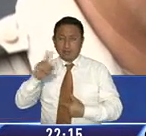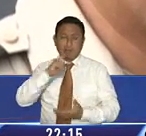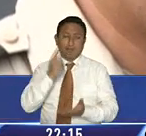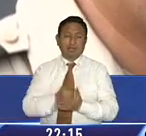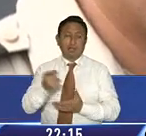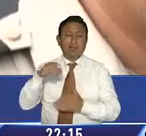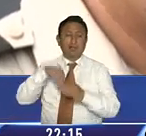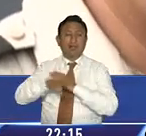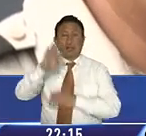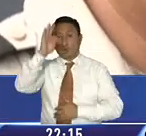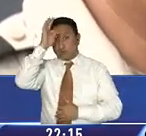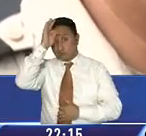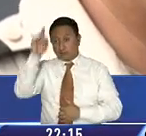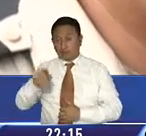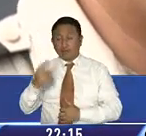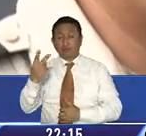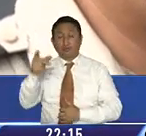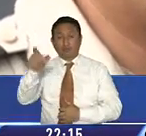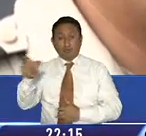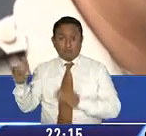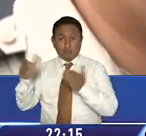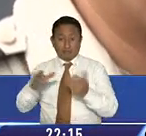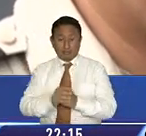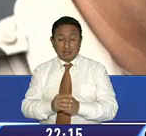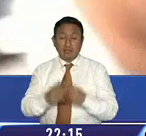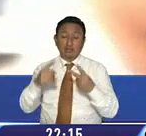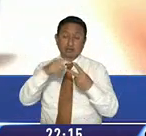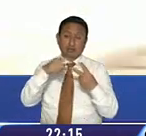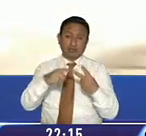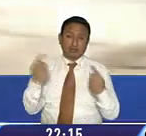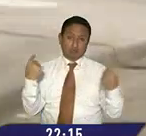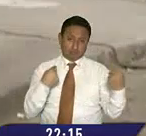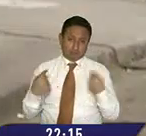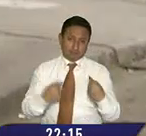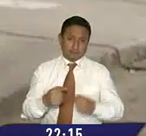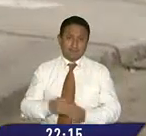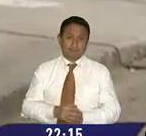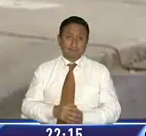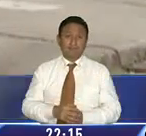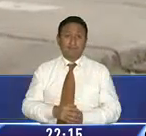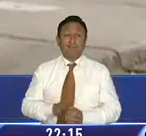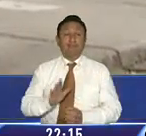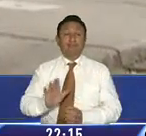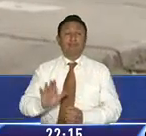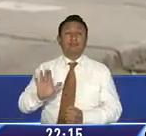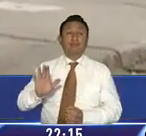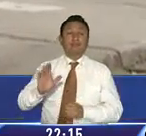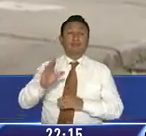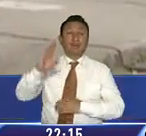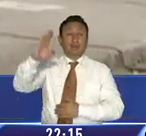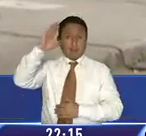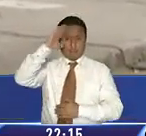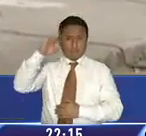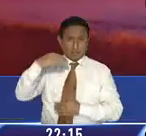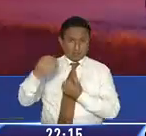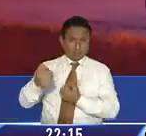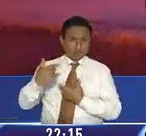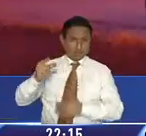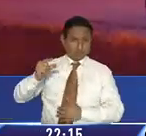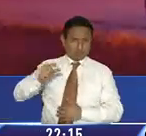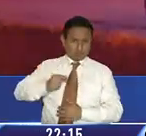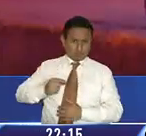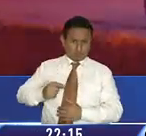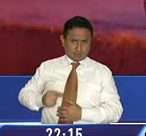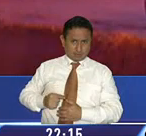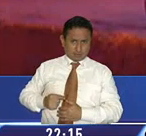en las casas de salud fallecen dos personas y las dos personas quedan heridas. Y según detalles proporcionados por la Policía Nacional, no se